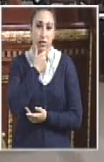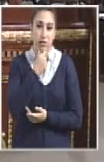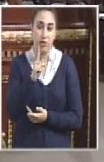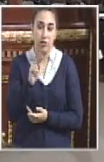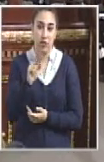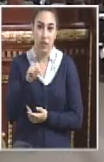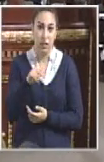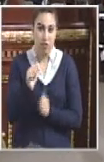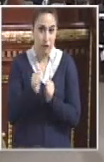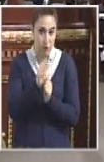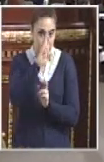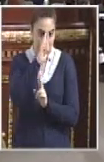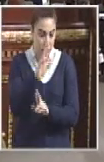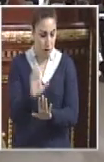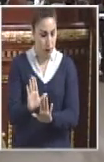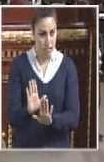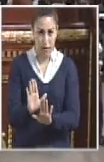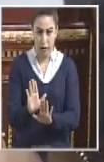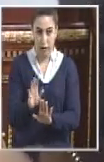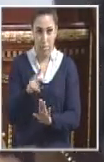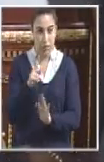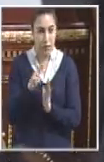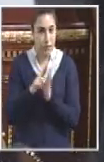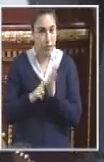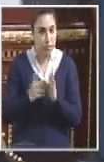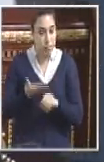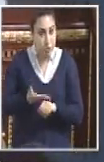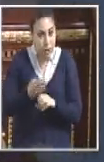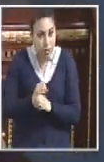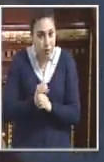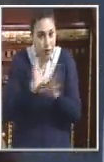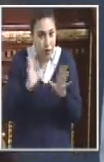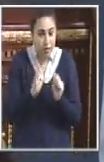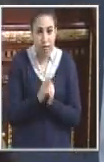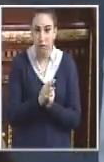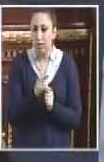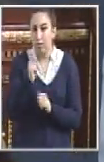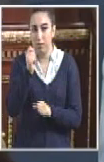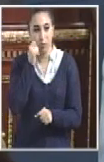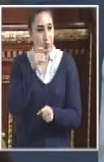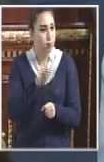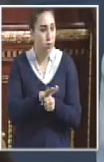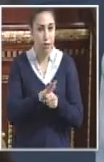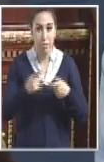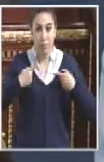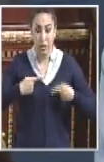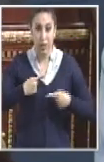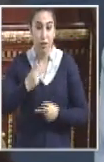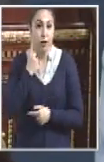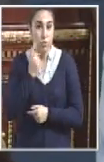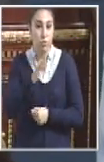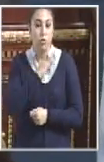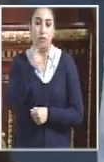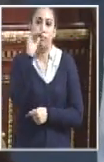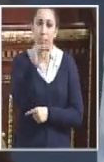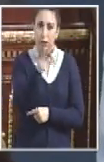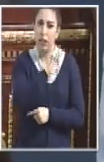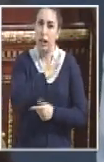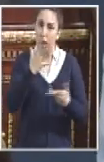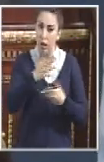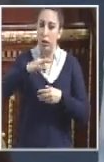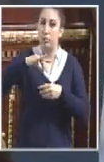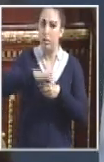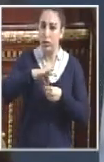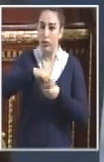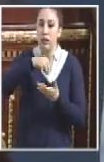Presidenta, con todo respeto, pero el reglamento es claro. Cualquier legislador puede solicitar que la votación se lleve a cabo de